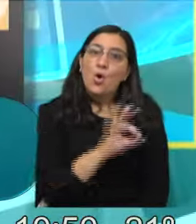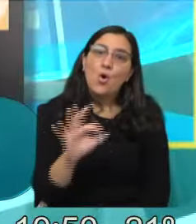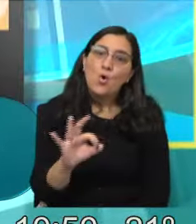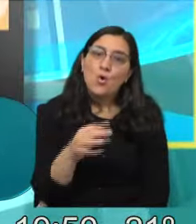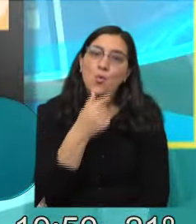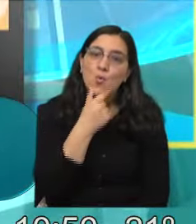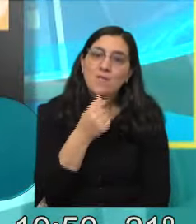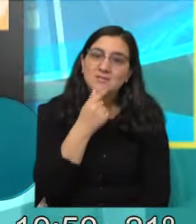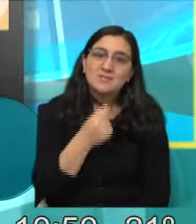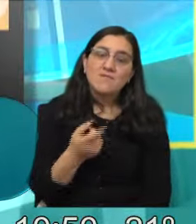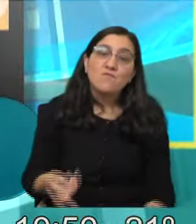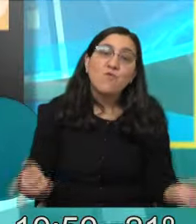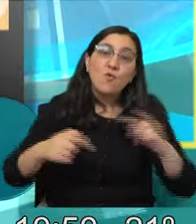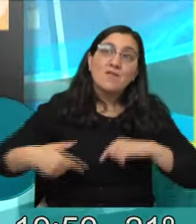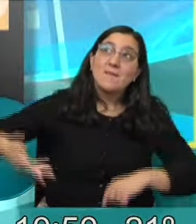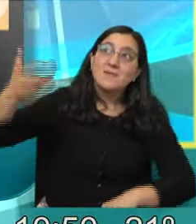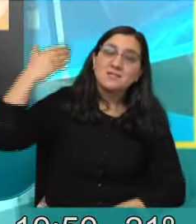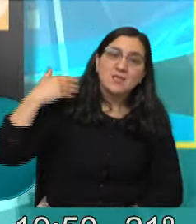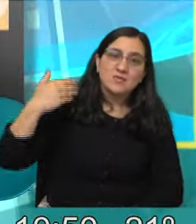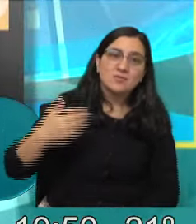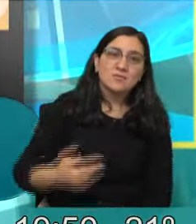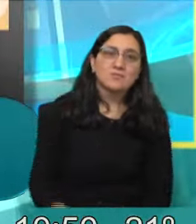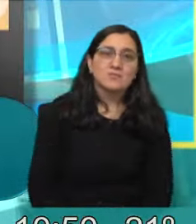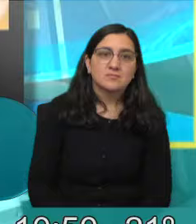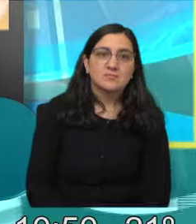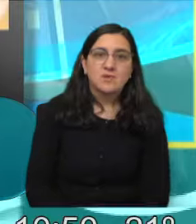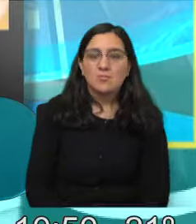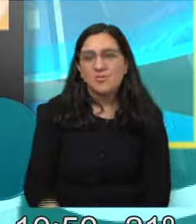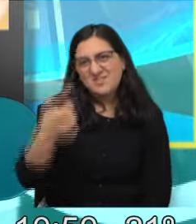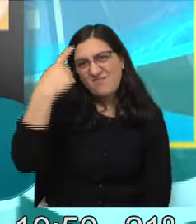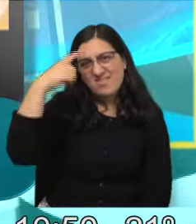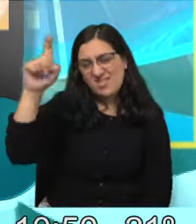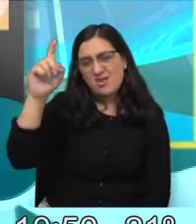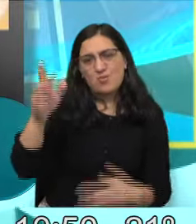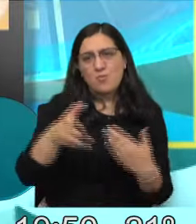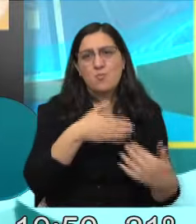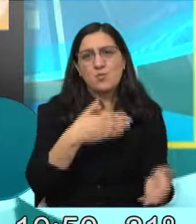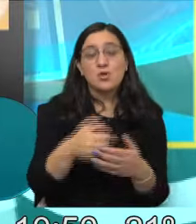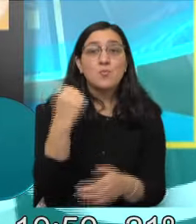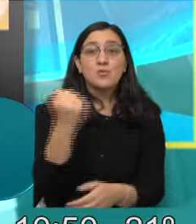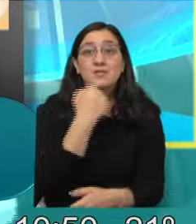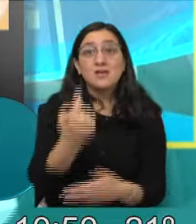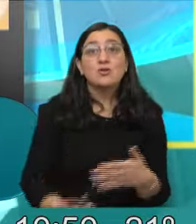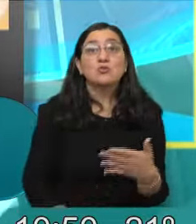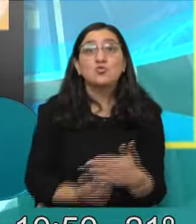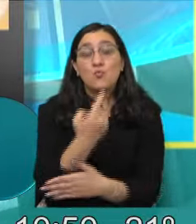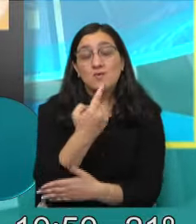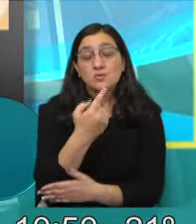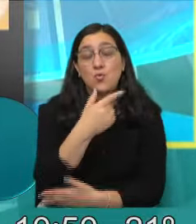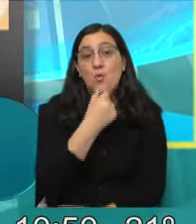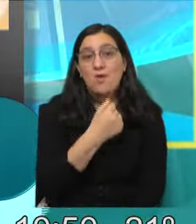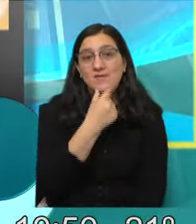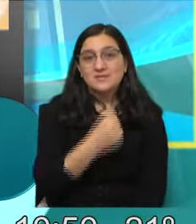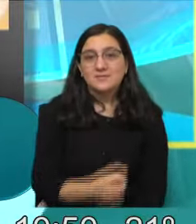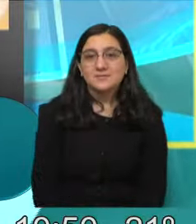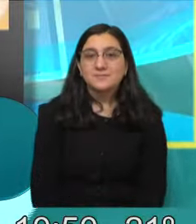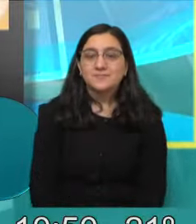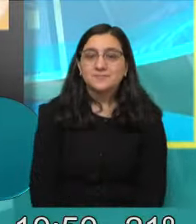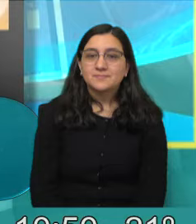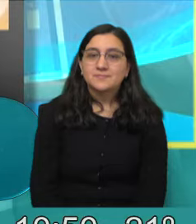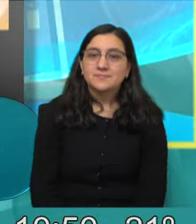volver al pasado, como decir. Sí, yo te iba a decir, podés inventar que fue un jueves. No importa. Lo importante es que la subas un jueves, pero lo podés deformar como todo. Acá tenemos,